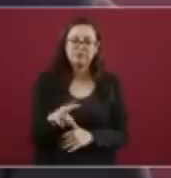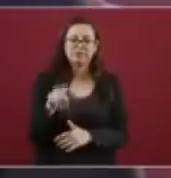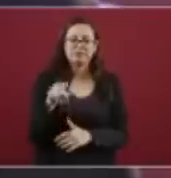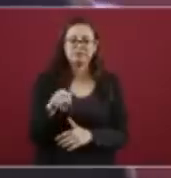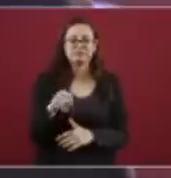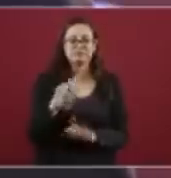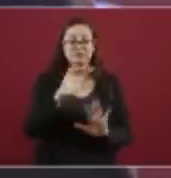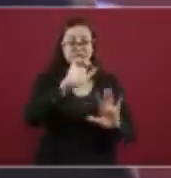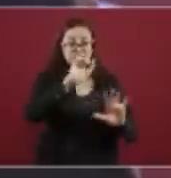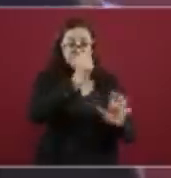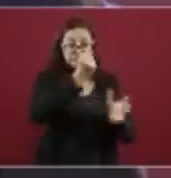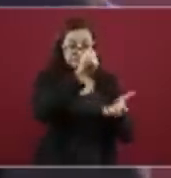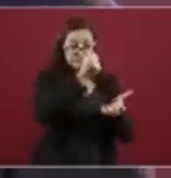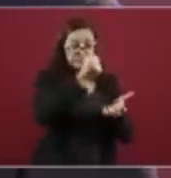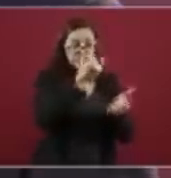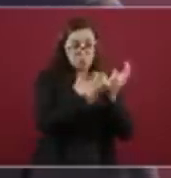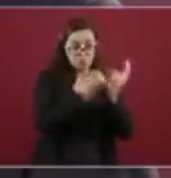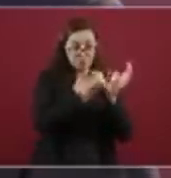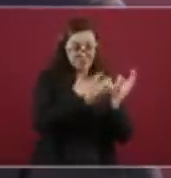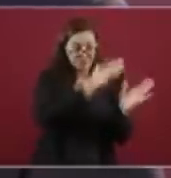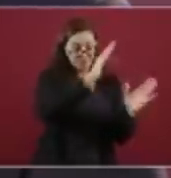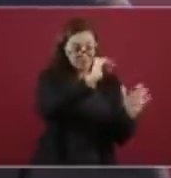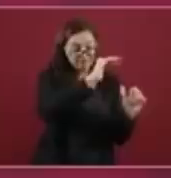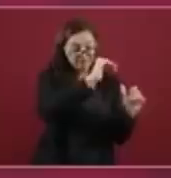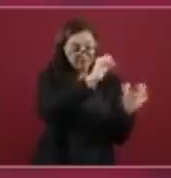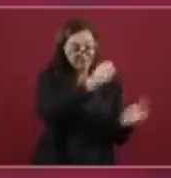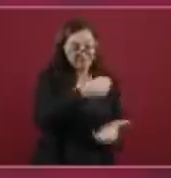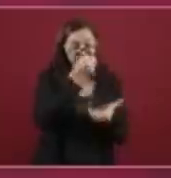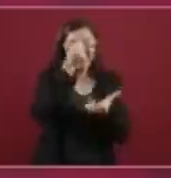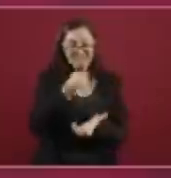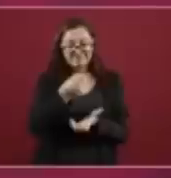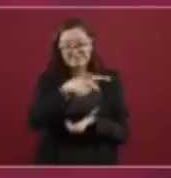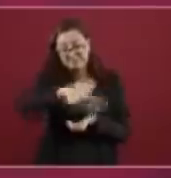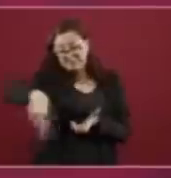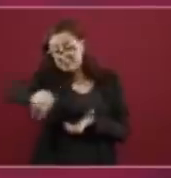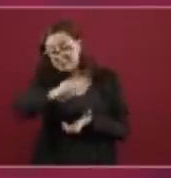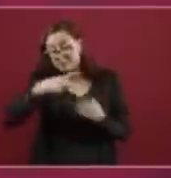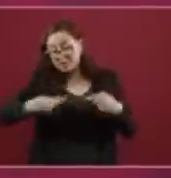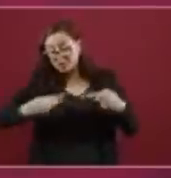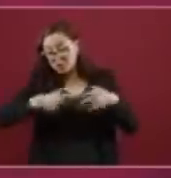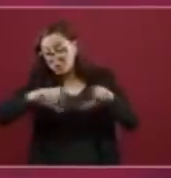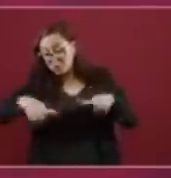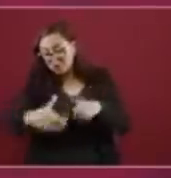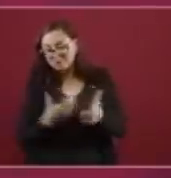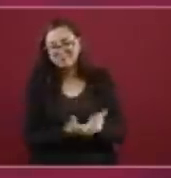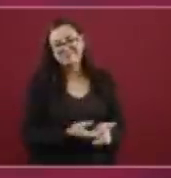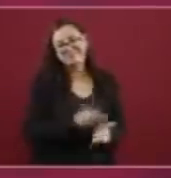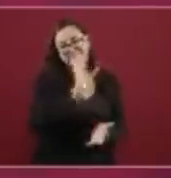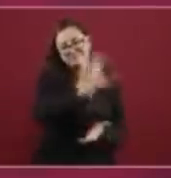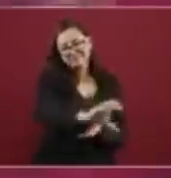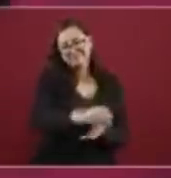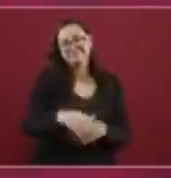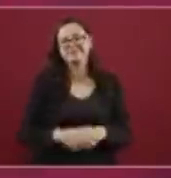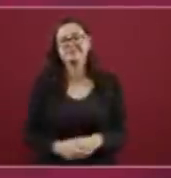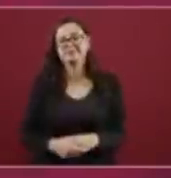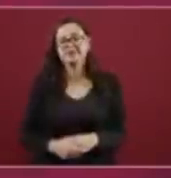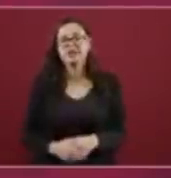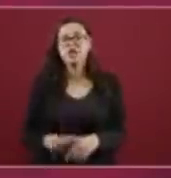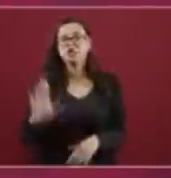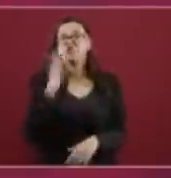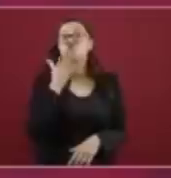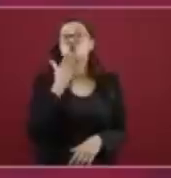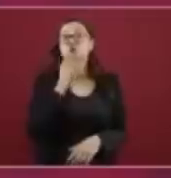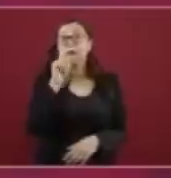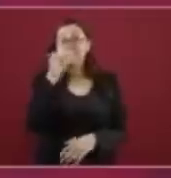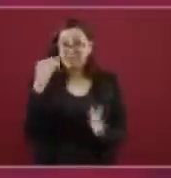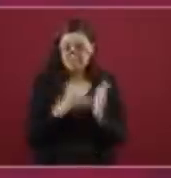directa a la población con esos fondos. Si en Sonora son más de 1,000 millones, que se